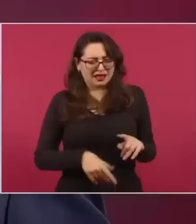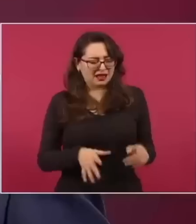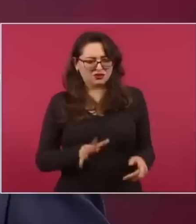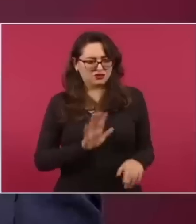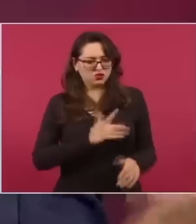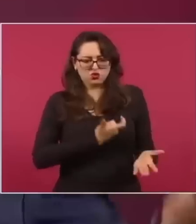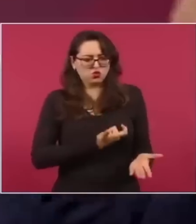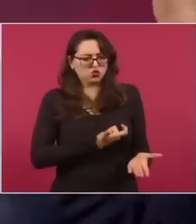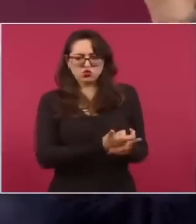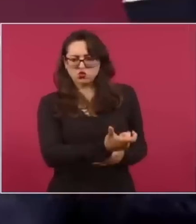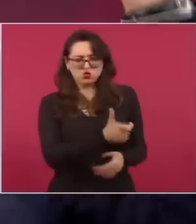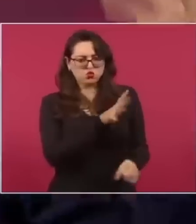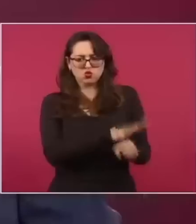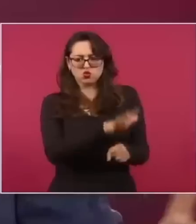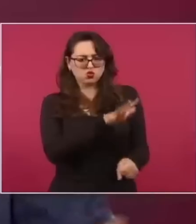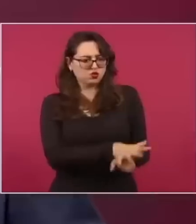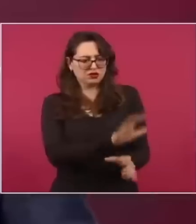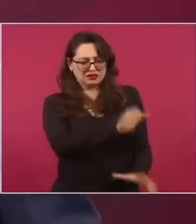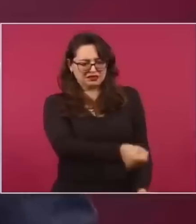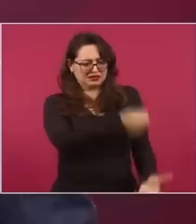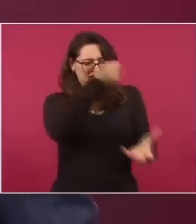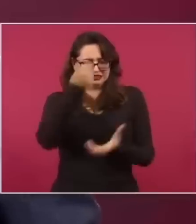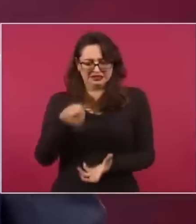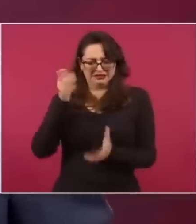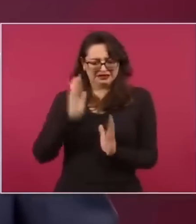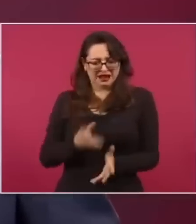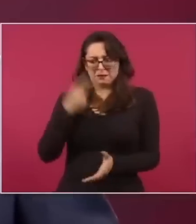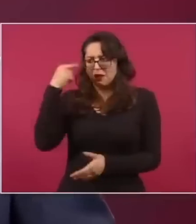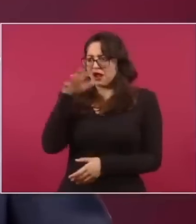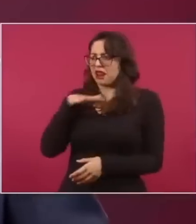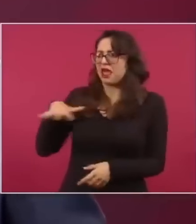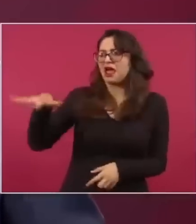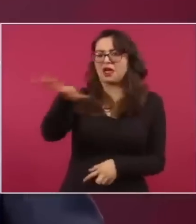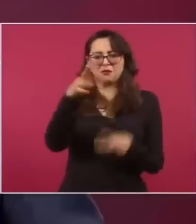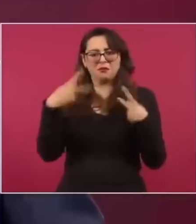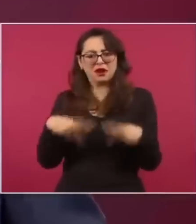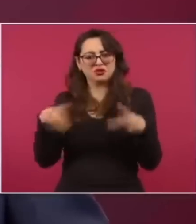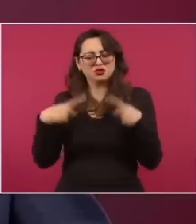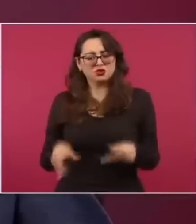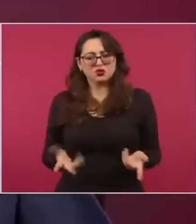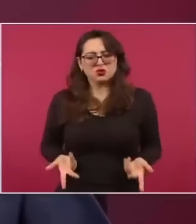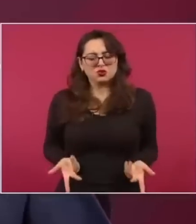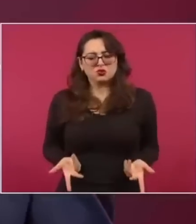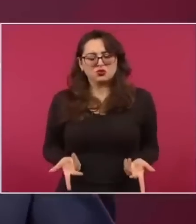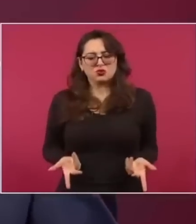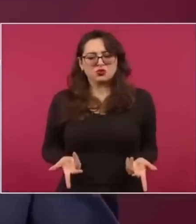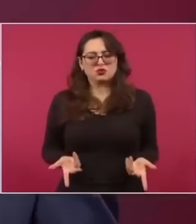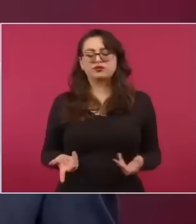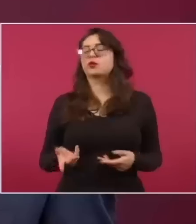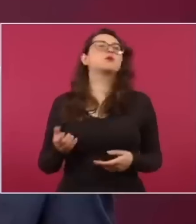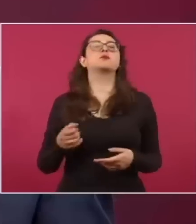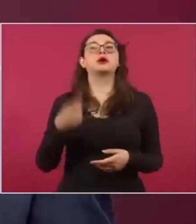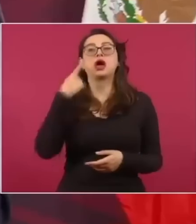imagínense, 20 mil millones, vamos a construir el nuevo hospital Orán,